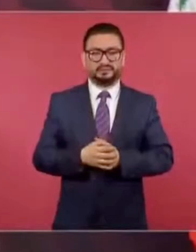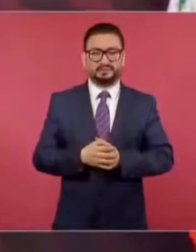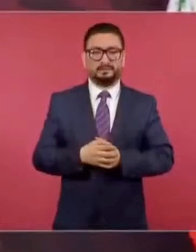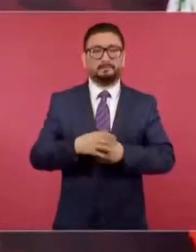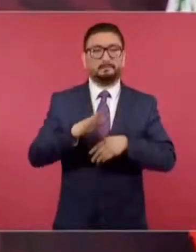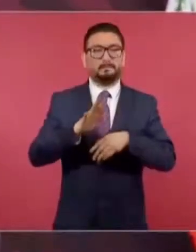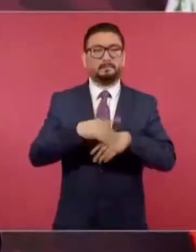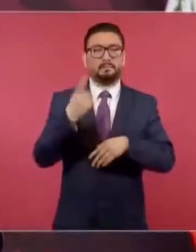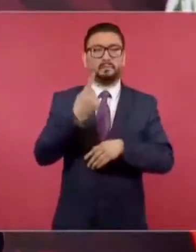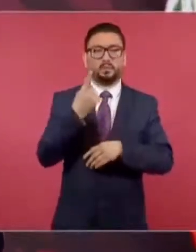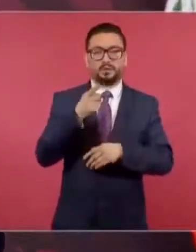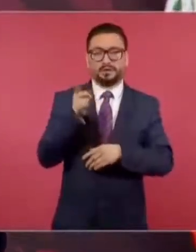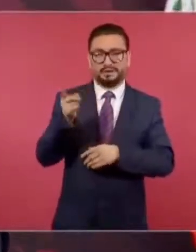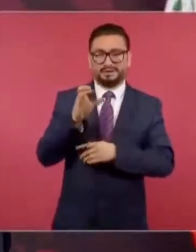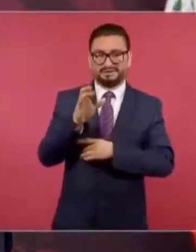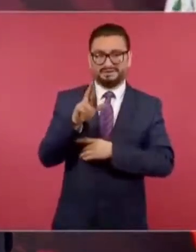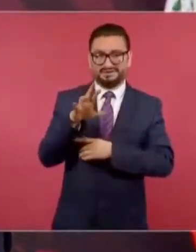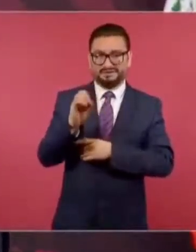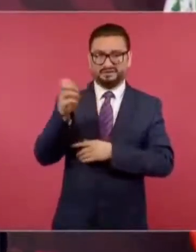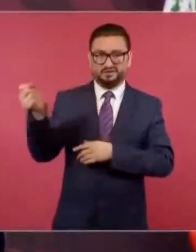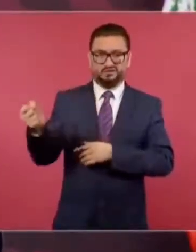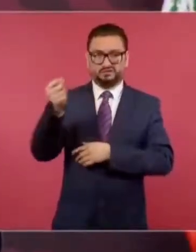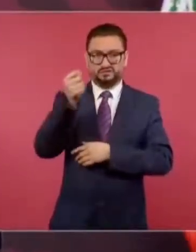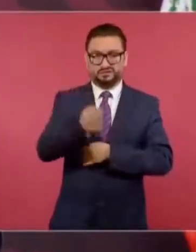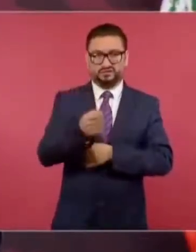porque usaron a Ciro